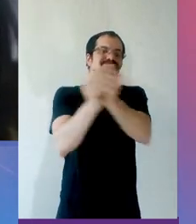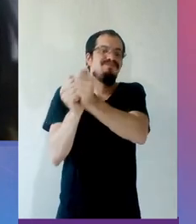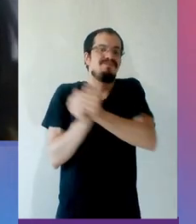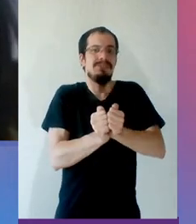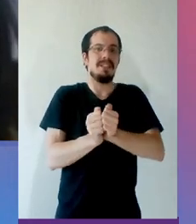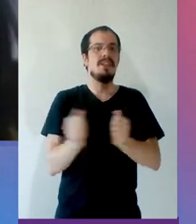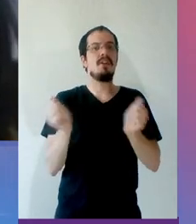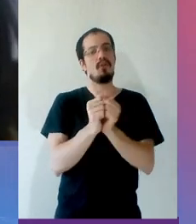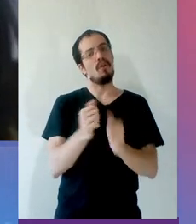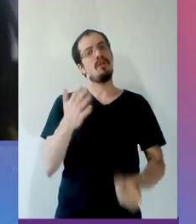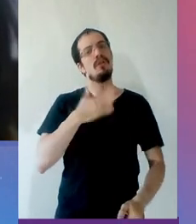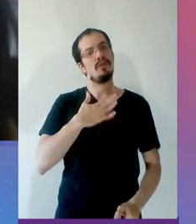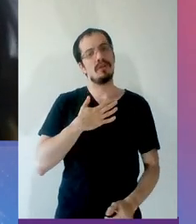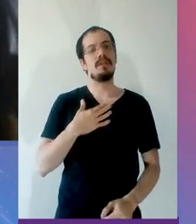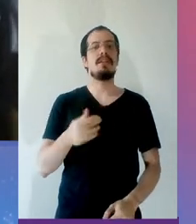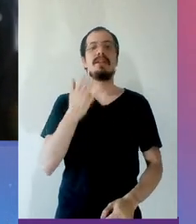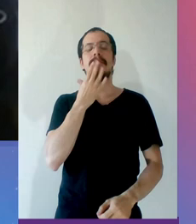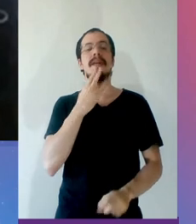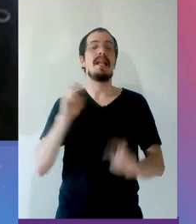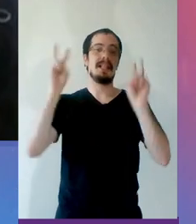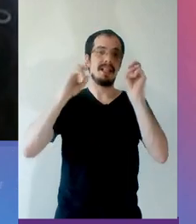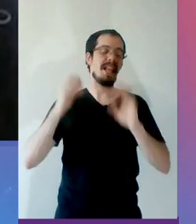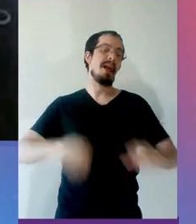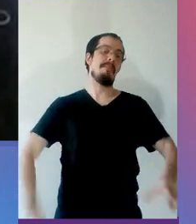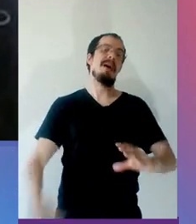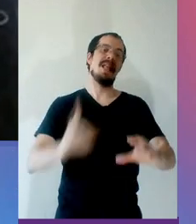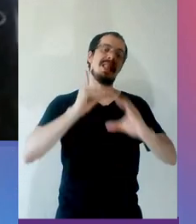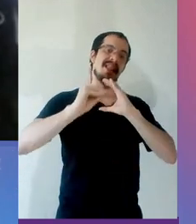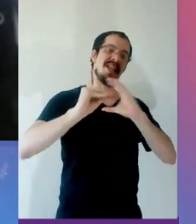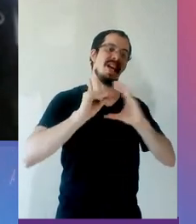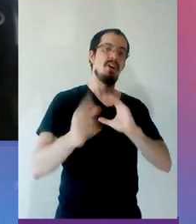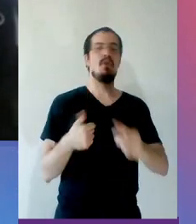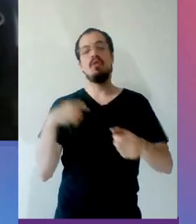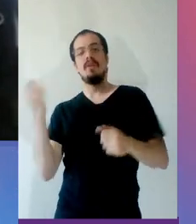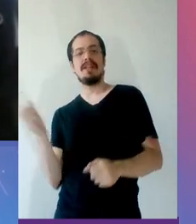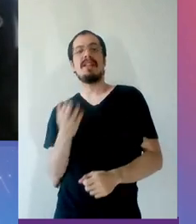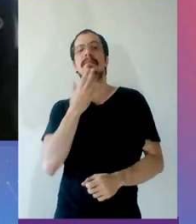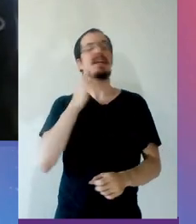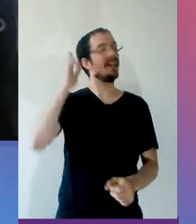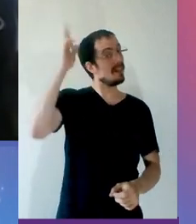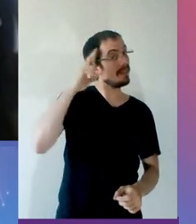la importancia del diálogo, de la reflexión y del compartir el saber.